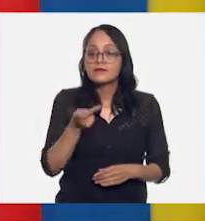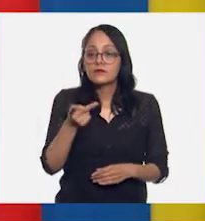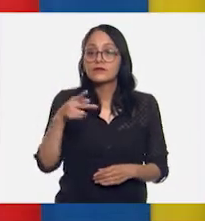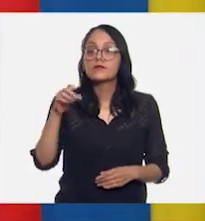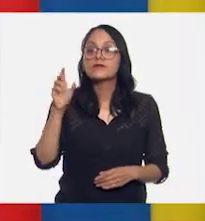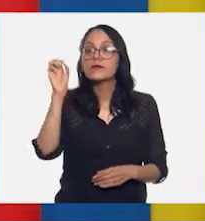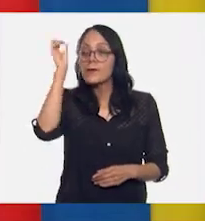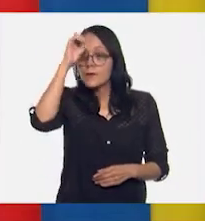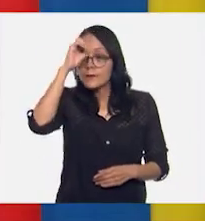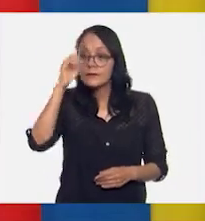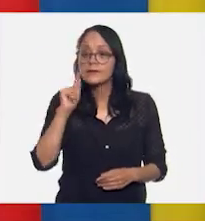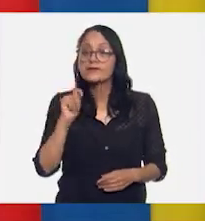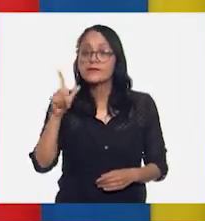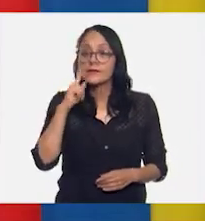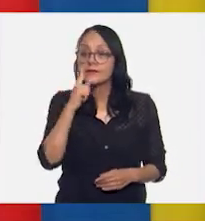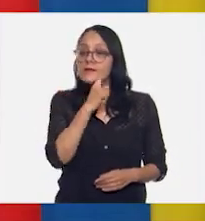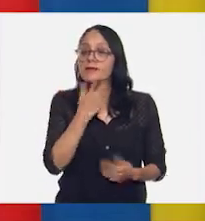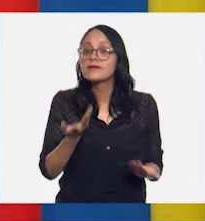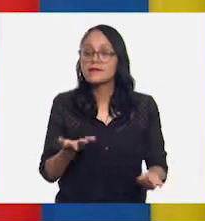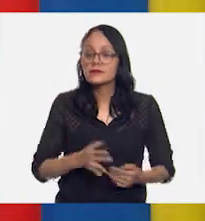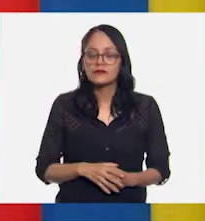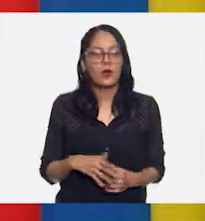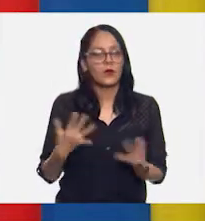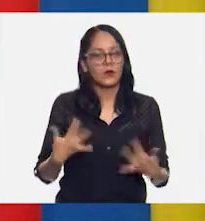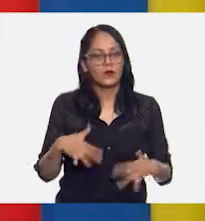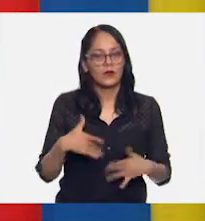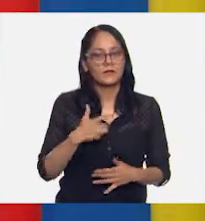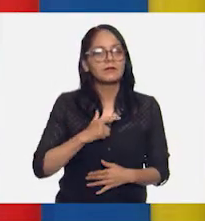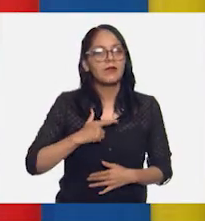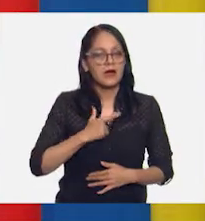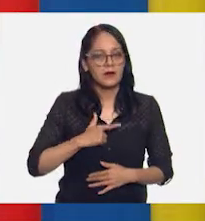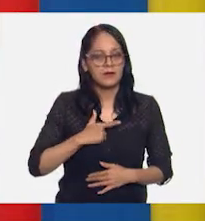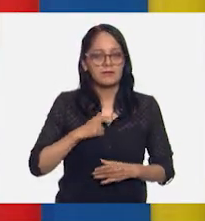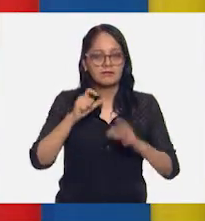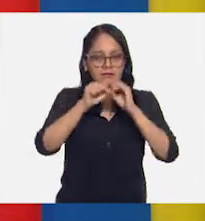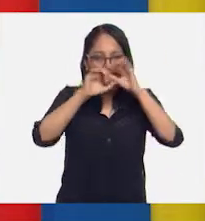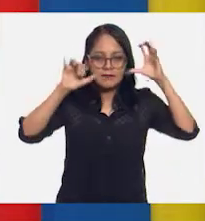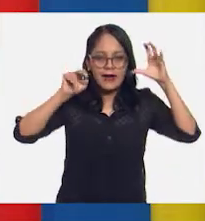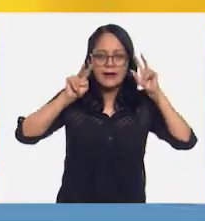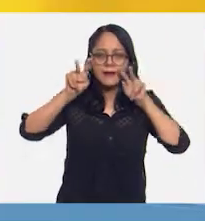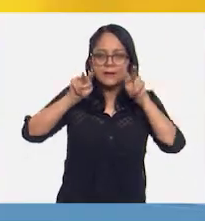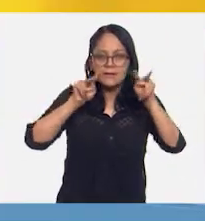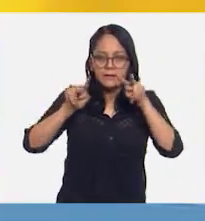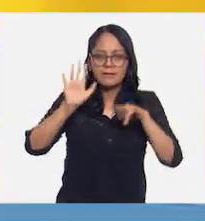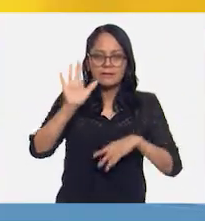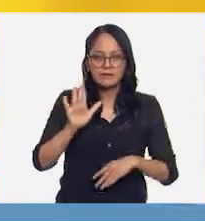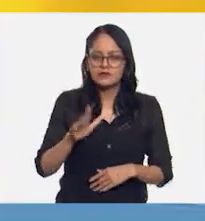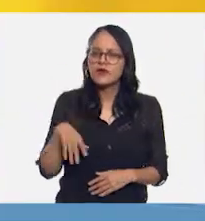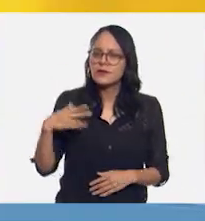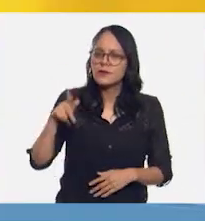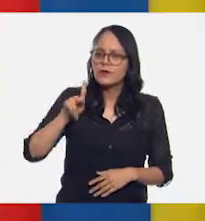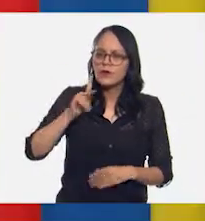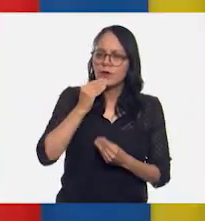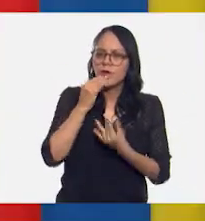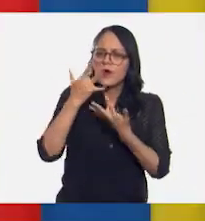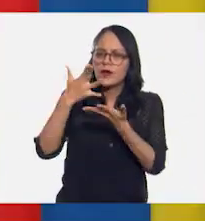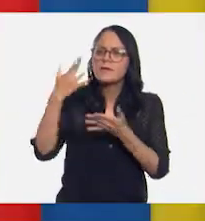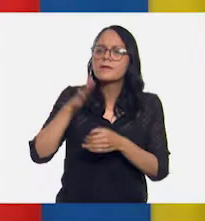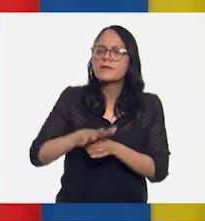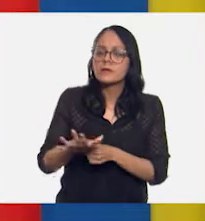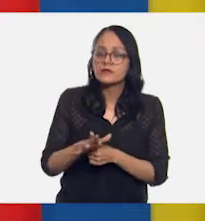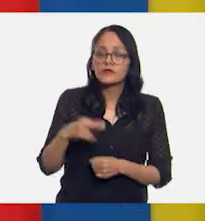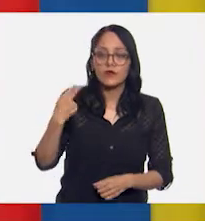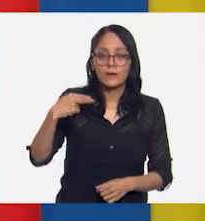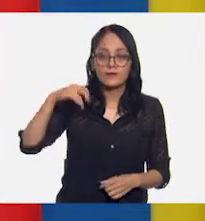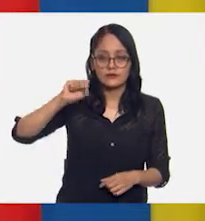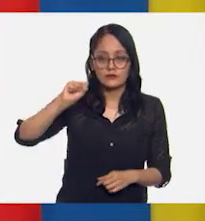Me fascinó, Gaby. Me resultó muy visual. ¿Qué tipo de poema es? Yo sé. Es un